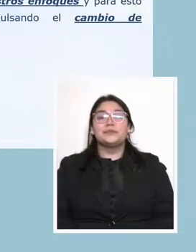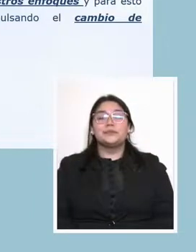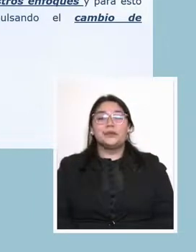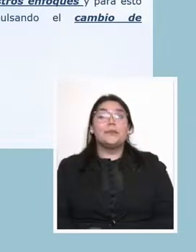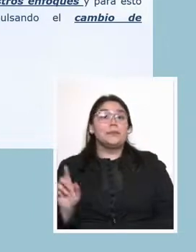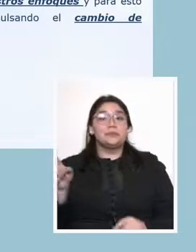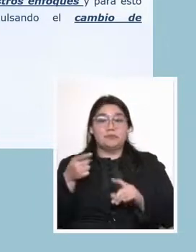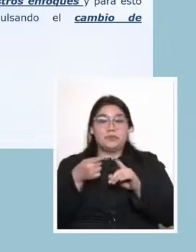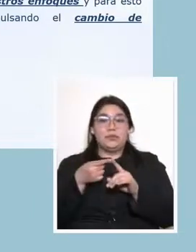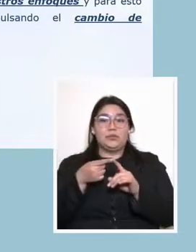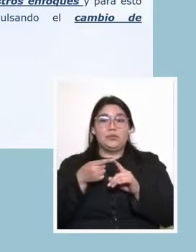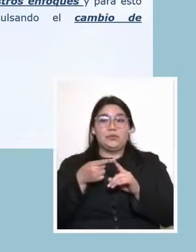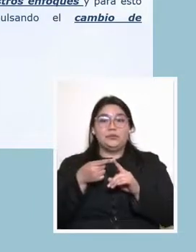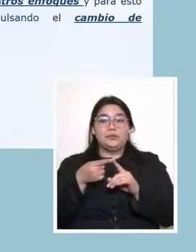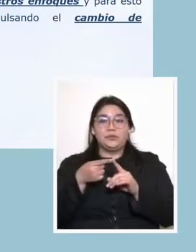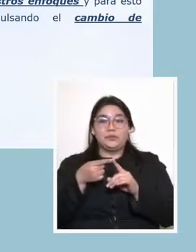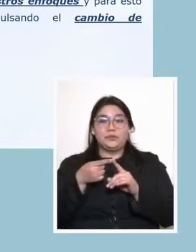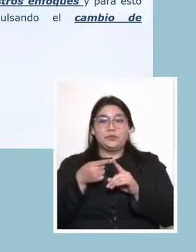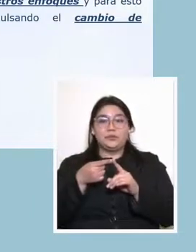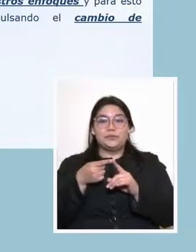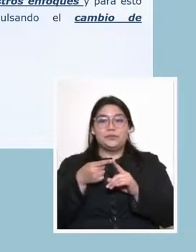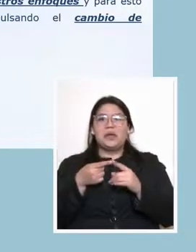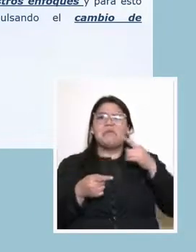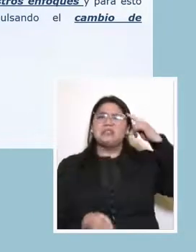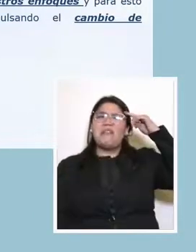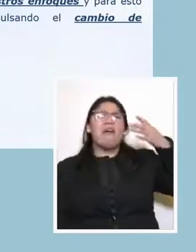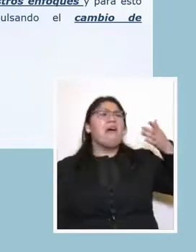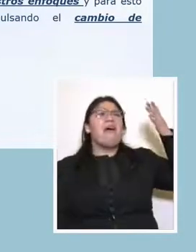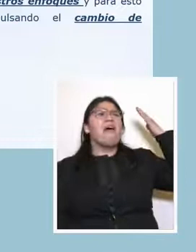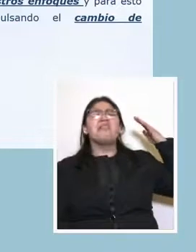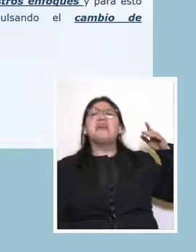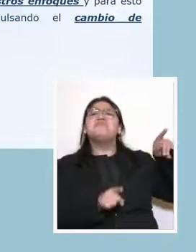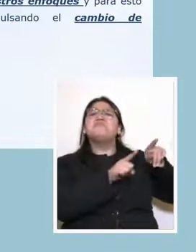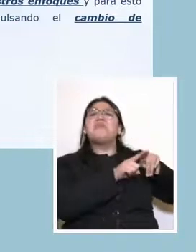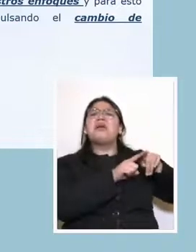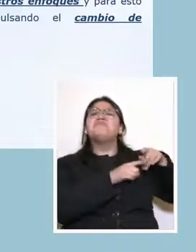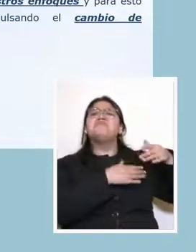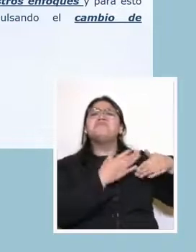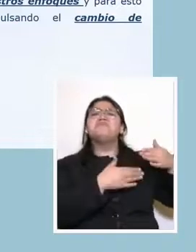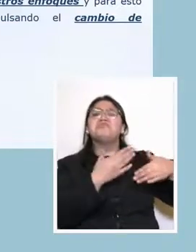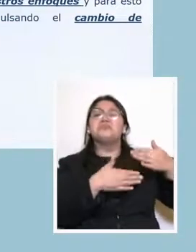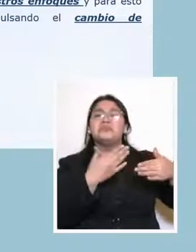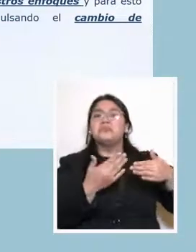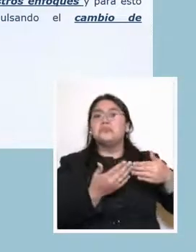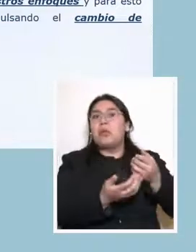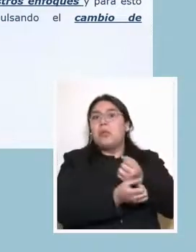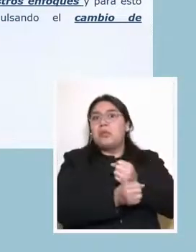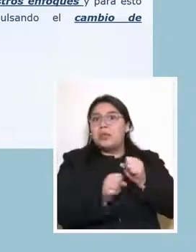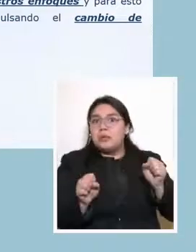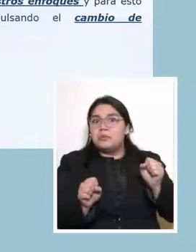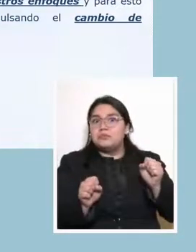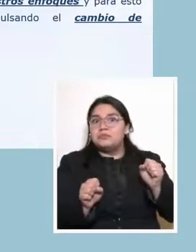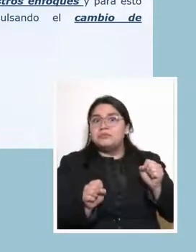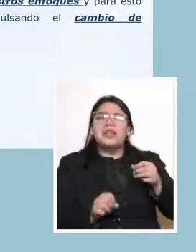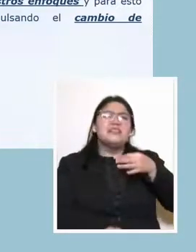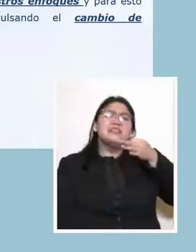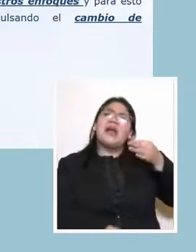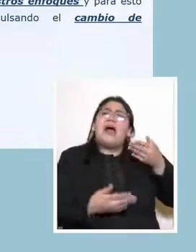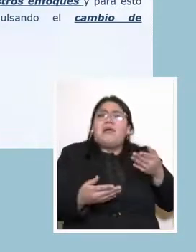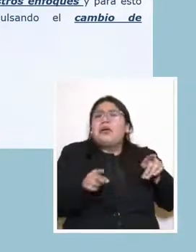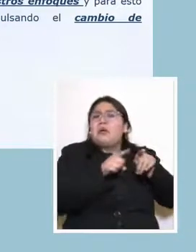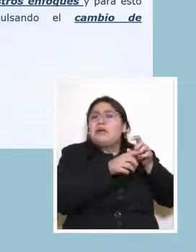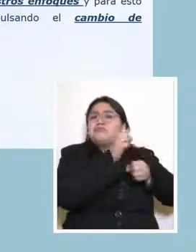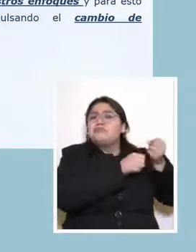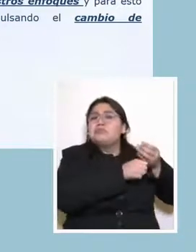primer lugar, no podemos hacer como que nada hubiera pasado, ¿no? O sea, no podemos volver al 2020 como si aquí no hubiese pasado ninguna cosa,